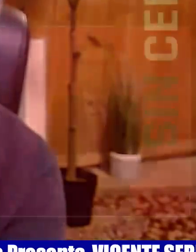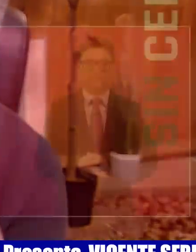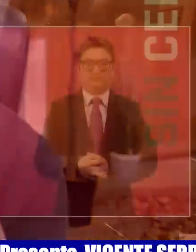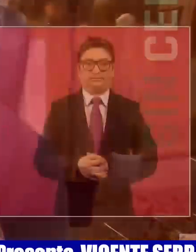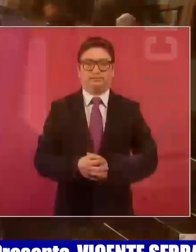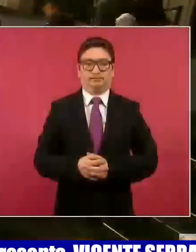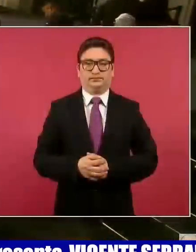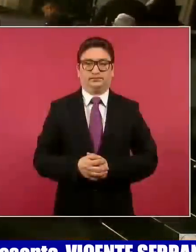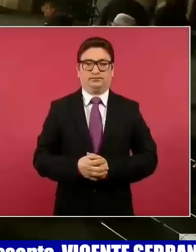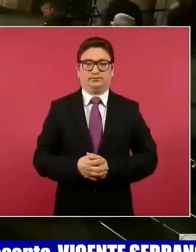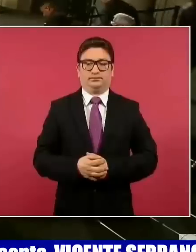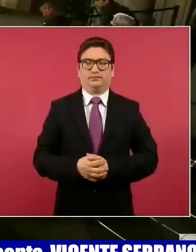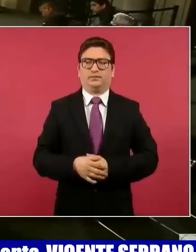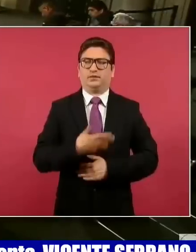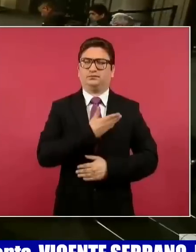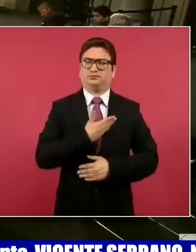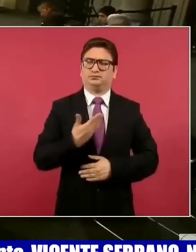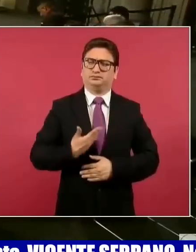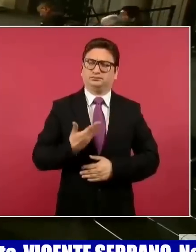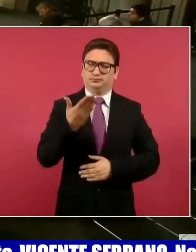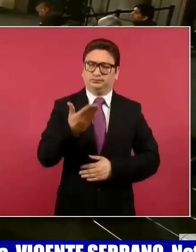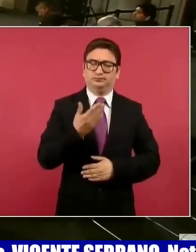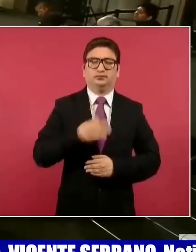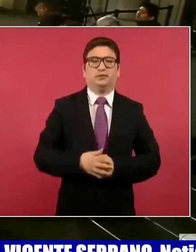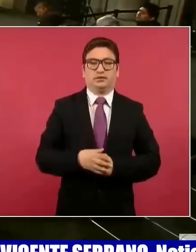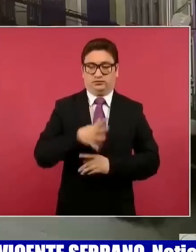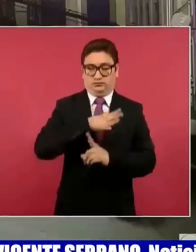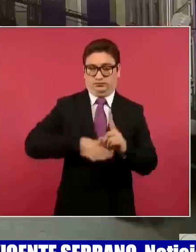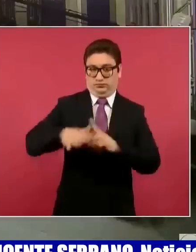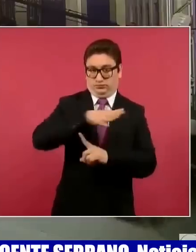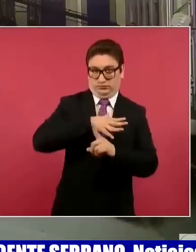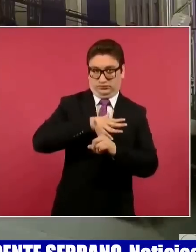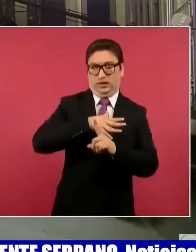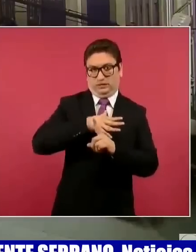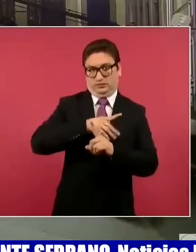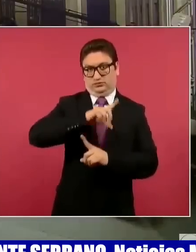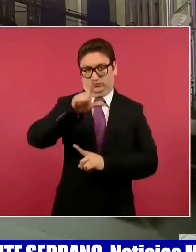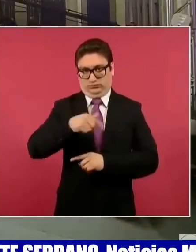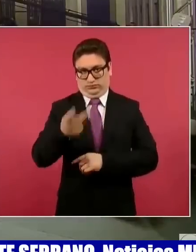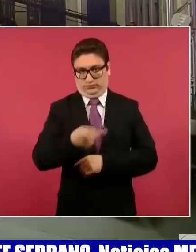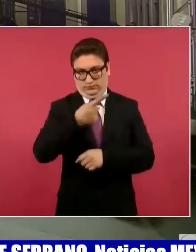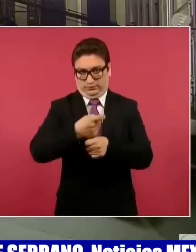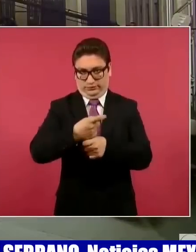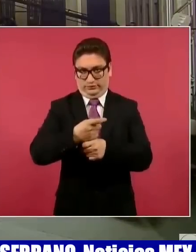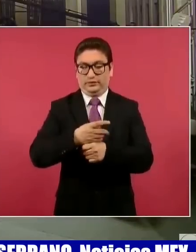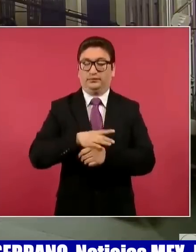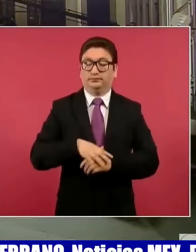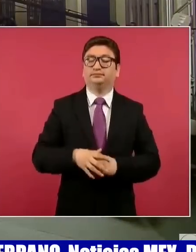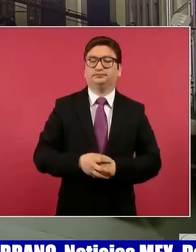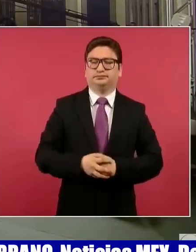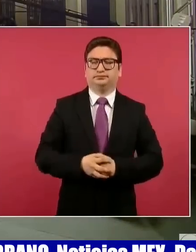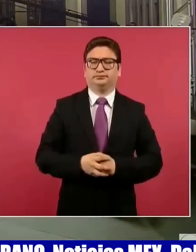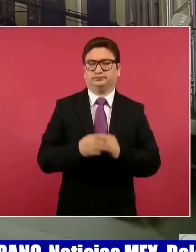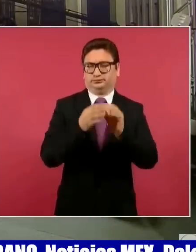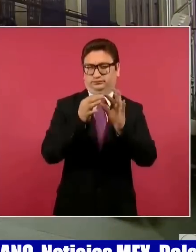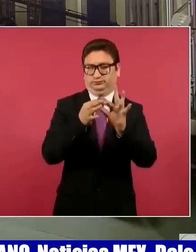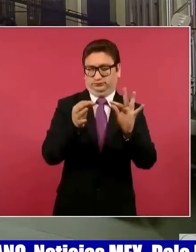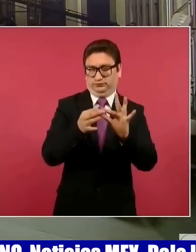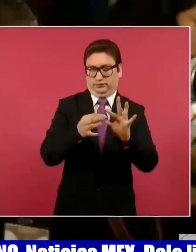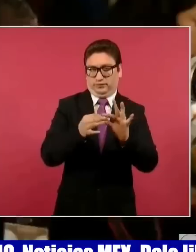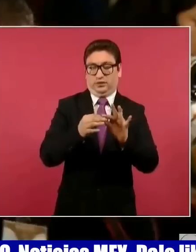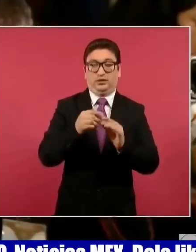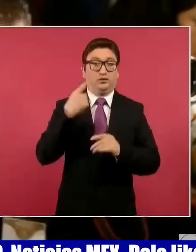presidente López Obrador que luego de que Cedillo nos obligó con el Fobaproa a los mexicanos a pagar una deuda que no